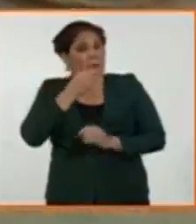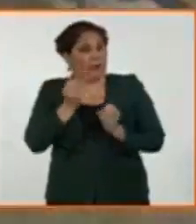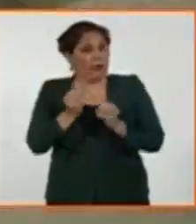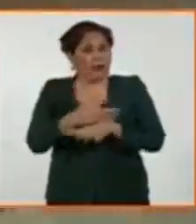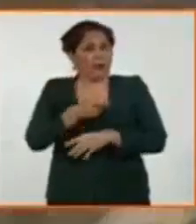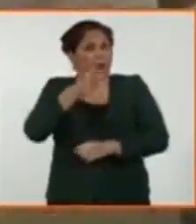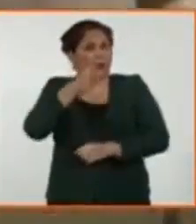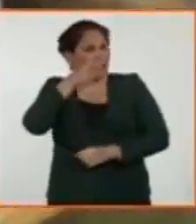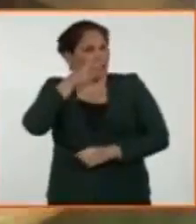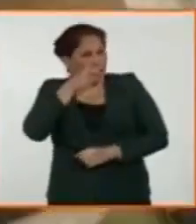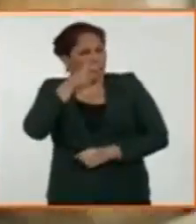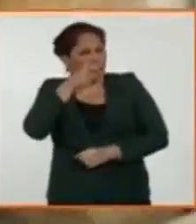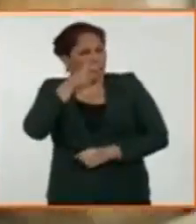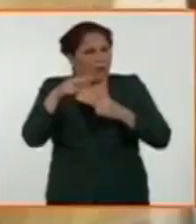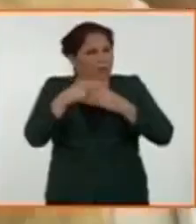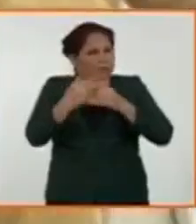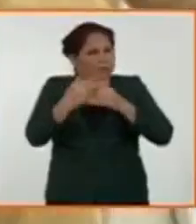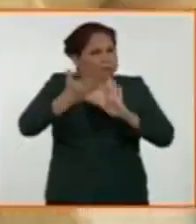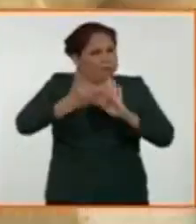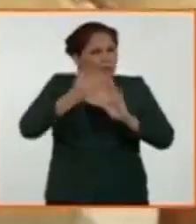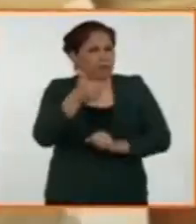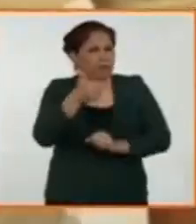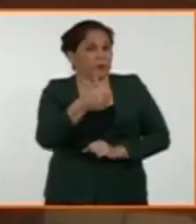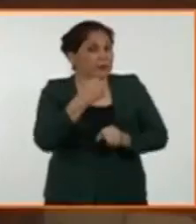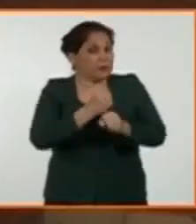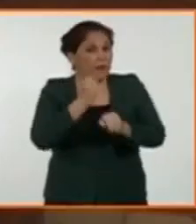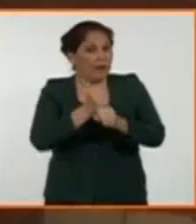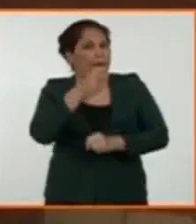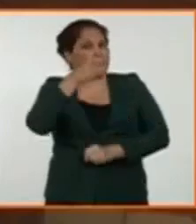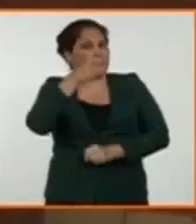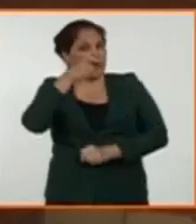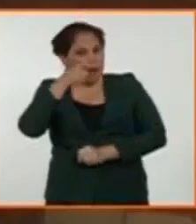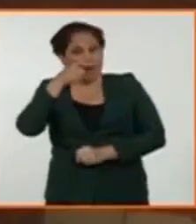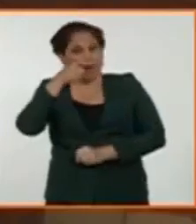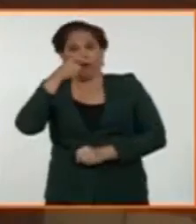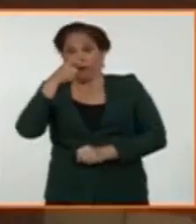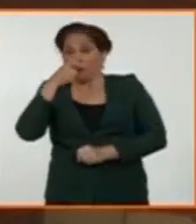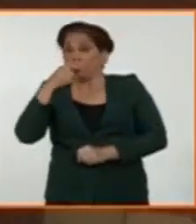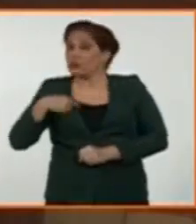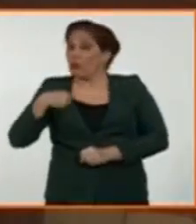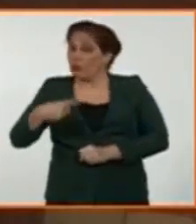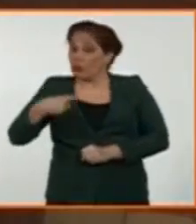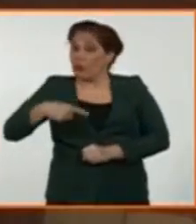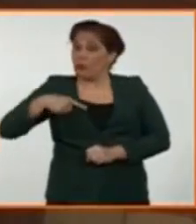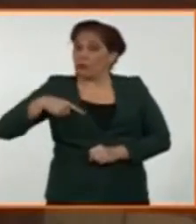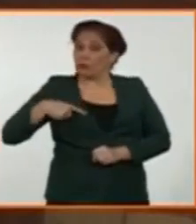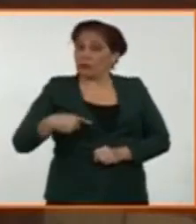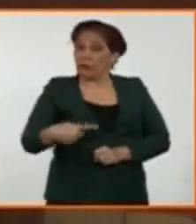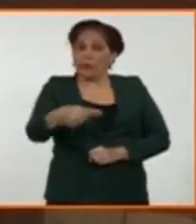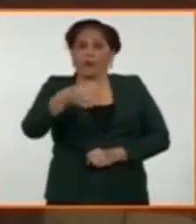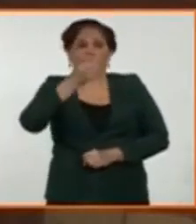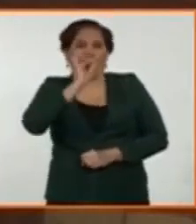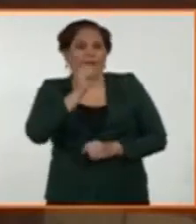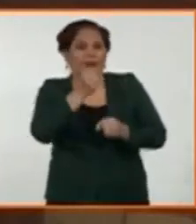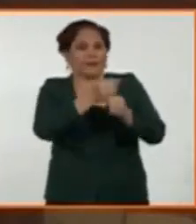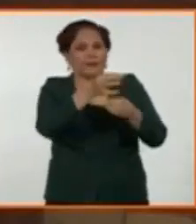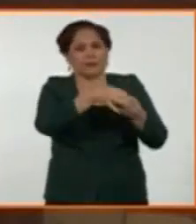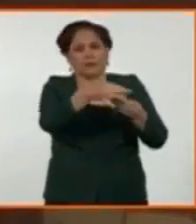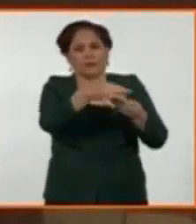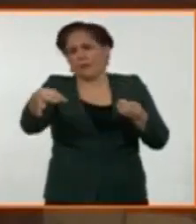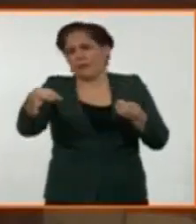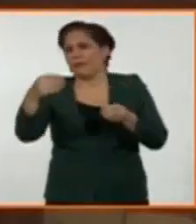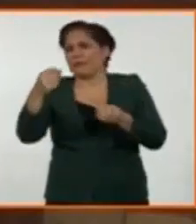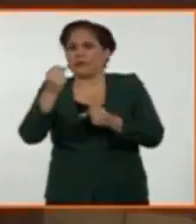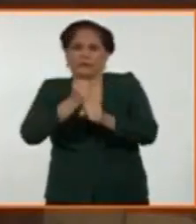cada paso en las obras ahora su trabajo es éste yo aquí todos los días es el café los trabajadores su merienda